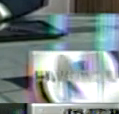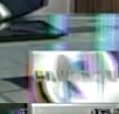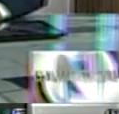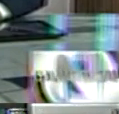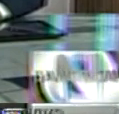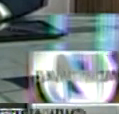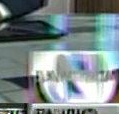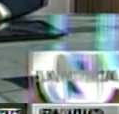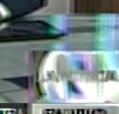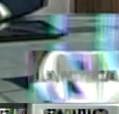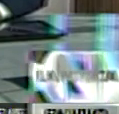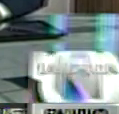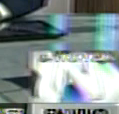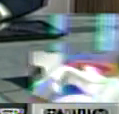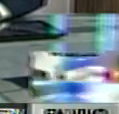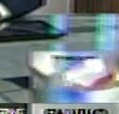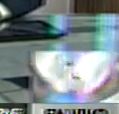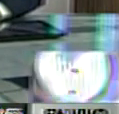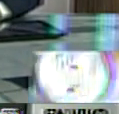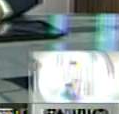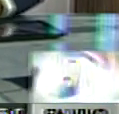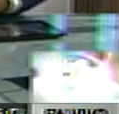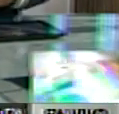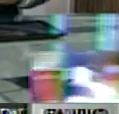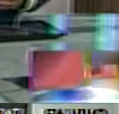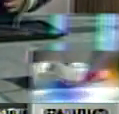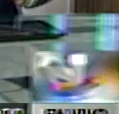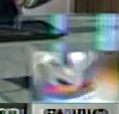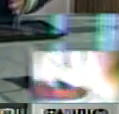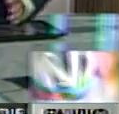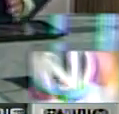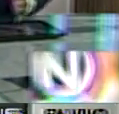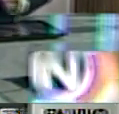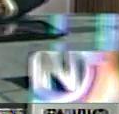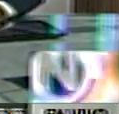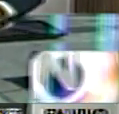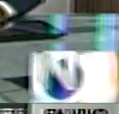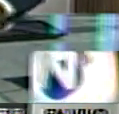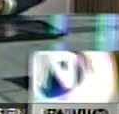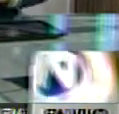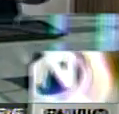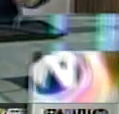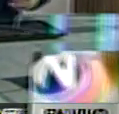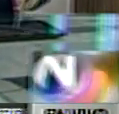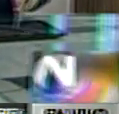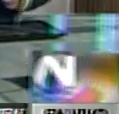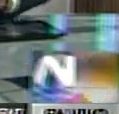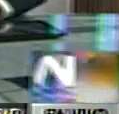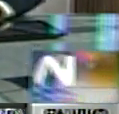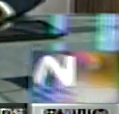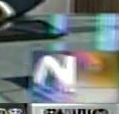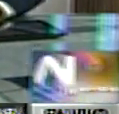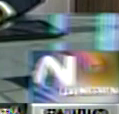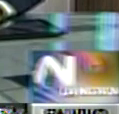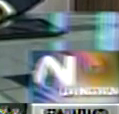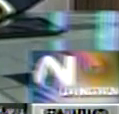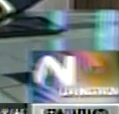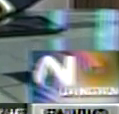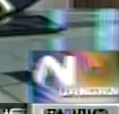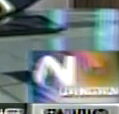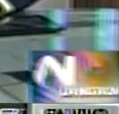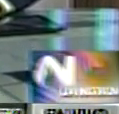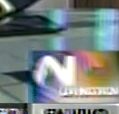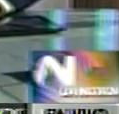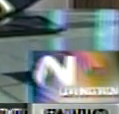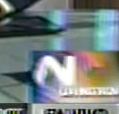televisiva CNN contra nuestro país. Y se le pidieron a las instituciones nacionales e internacionales corregir esta falla. De igual manera se elevaron dos cartas